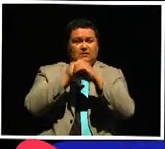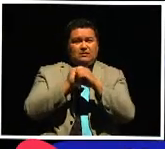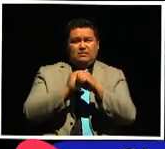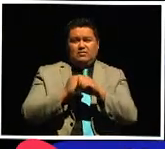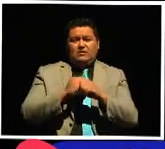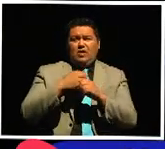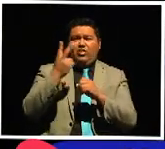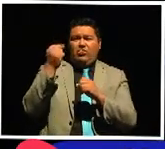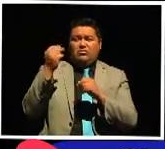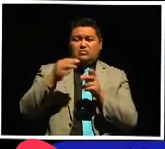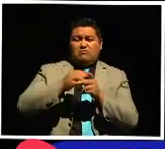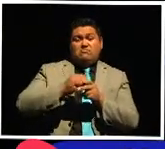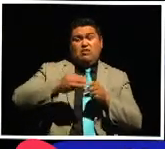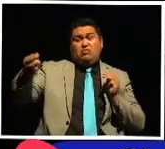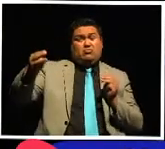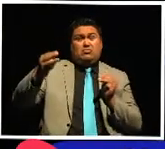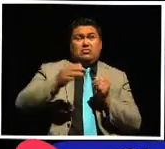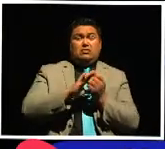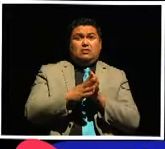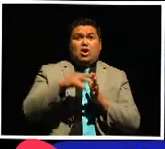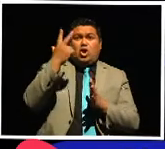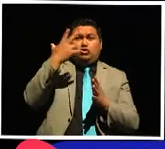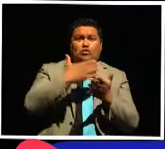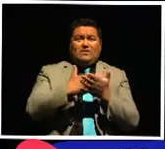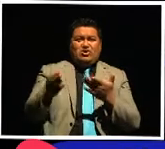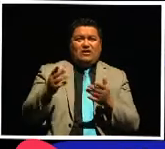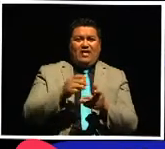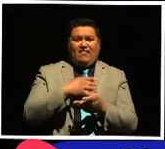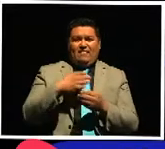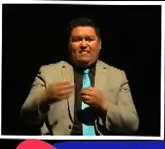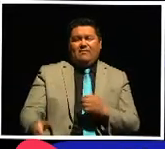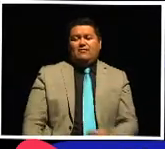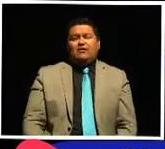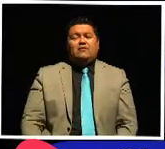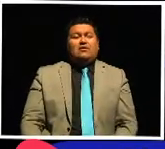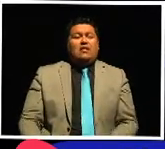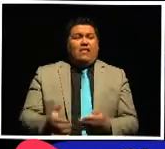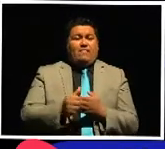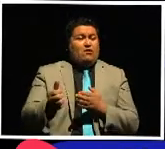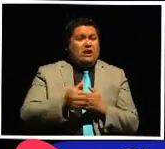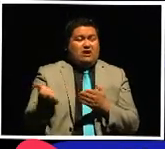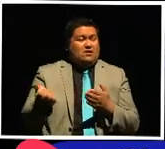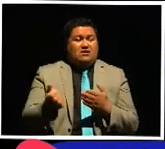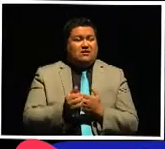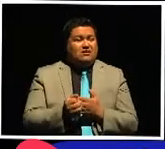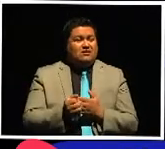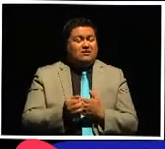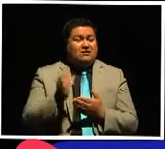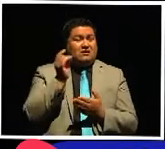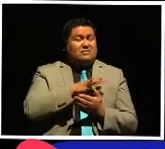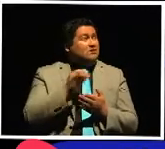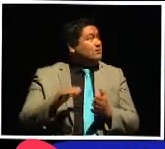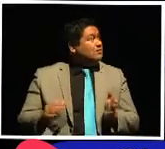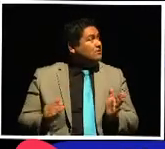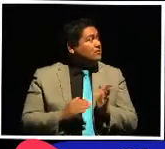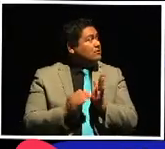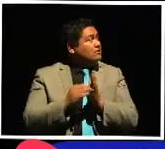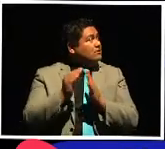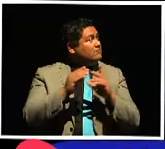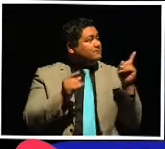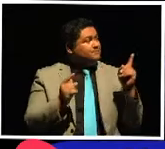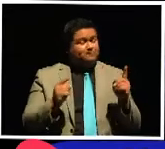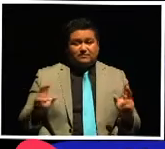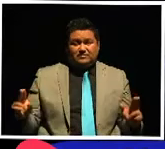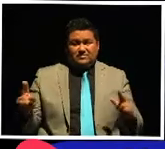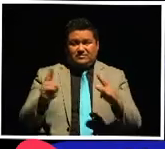metros, chiquitito, vale 8 millones de dólares. Chile construyó el edificio, uno de los